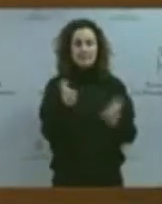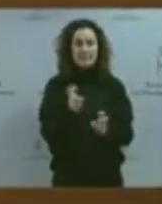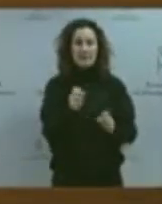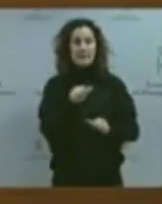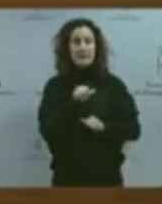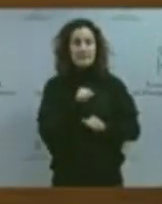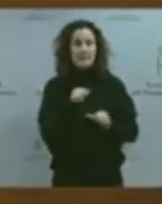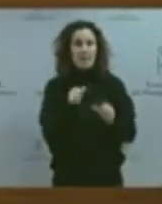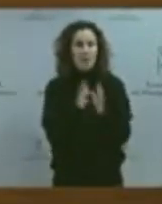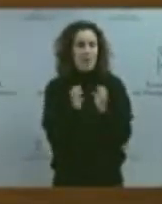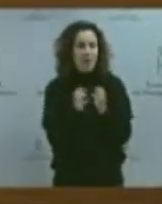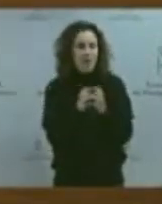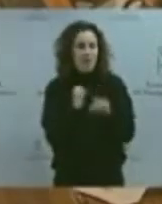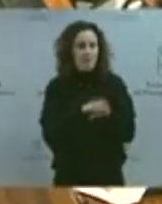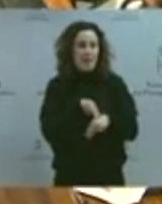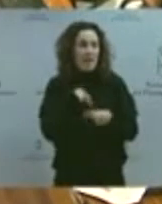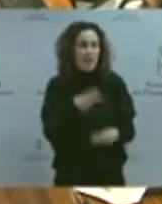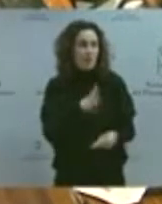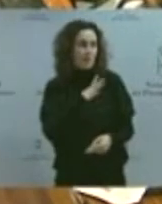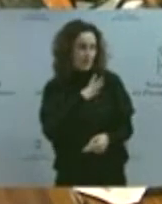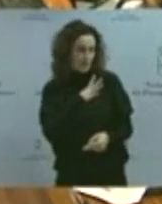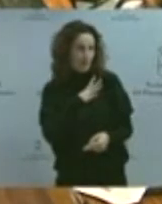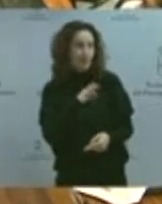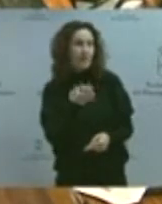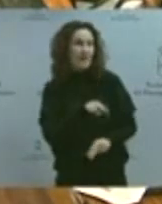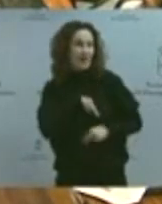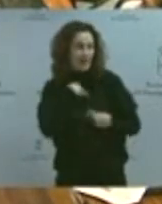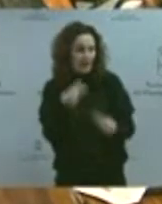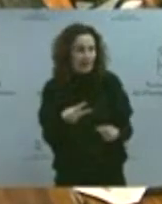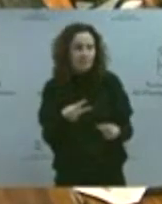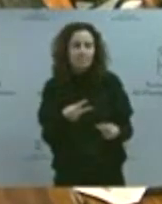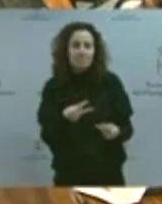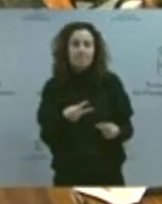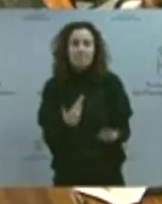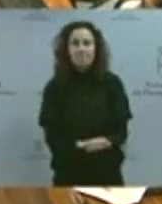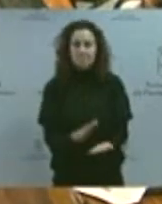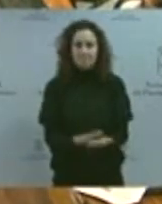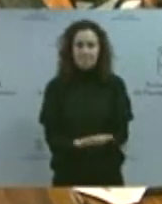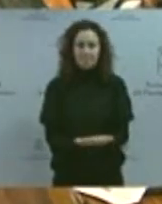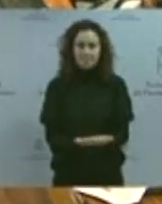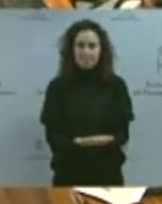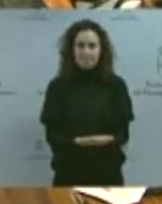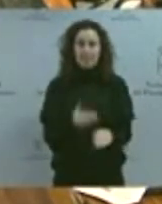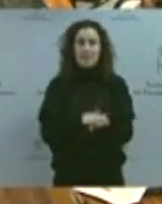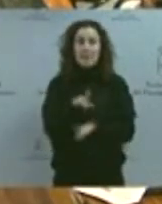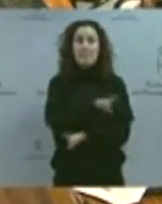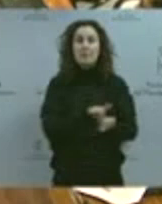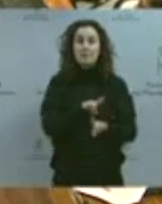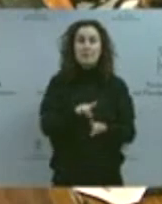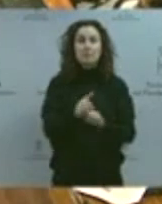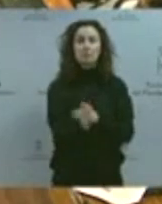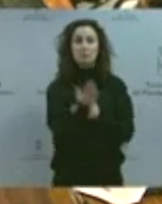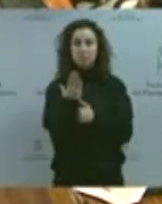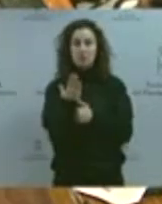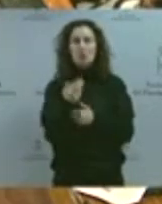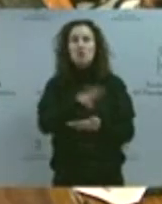pero respuestas claras y respuestas evidentes para los problemas que plantean. Yo le voy a leer algunas cosas. Mire, empezamos el curso,